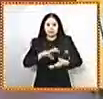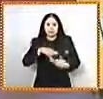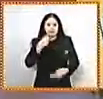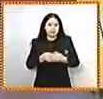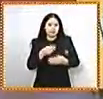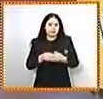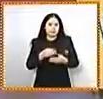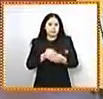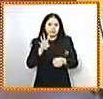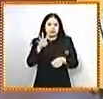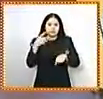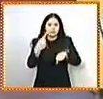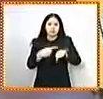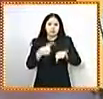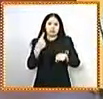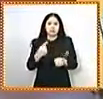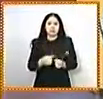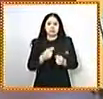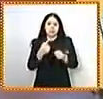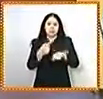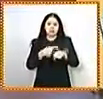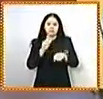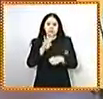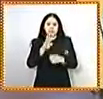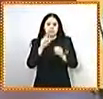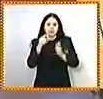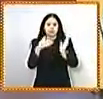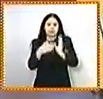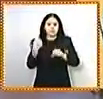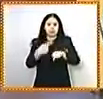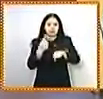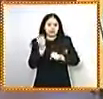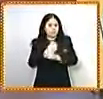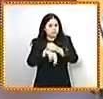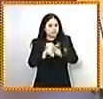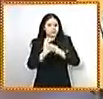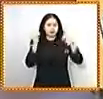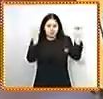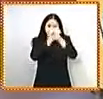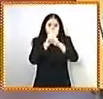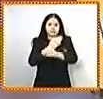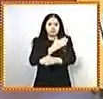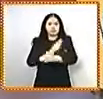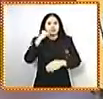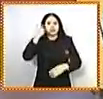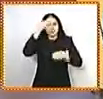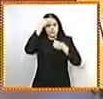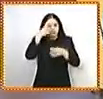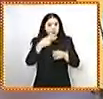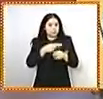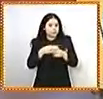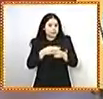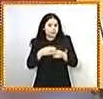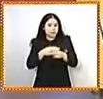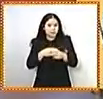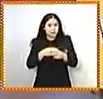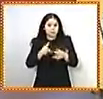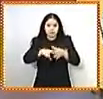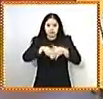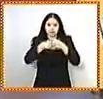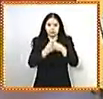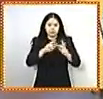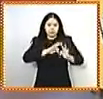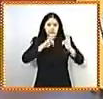multiplicando tu dinero 4.000 veces tu inversión con premiados y 1.000 veces con premiados mix. Pero antes les comento que estamos a pocos días de iniciar